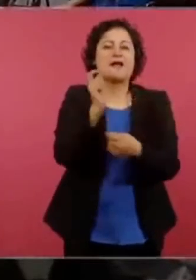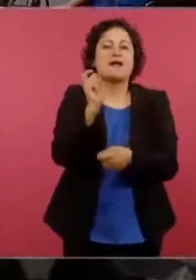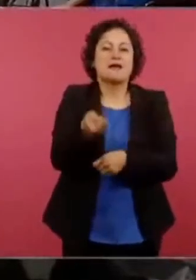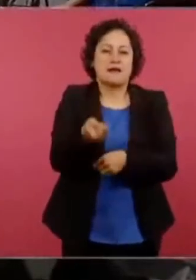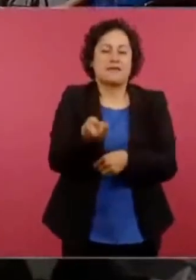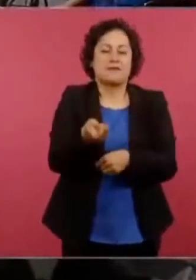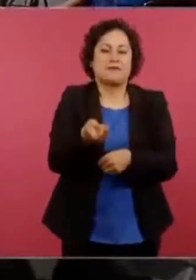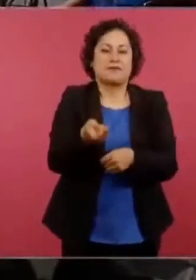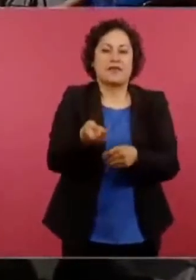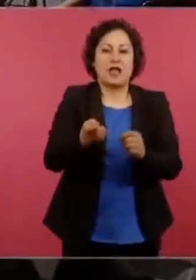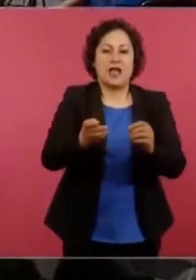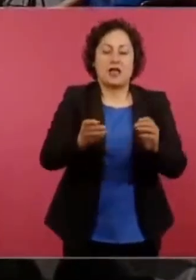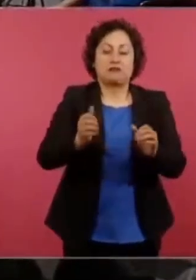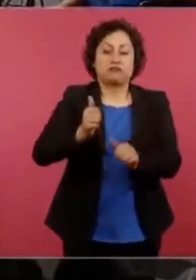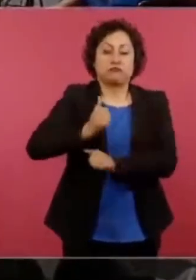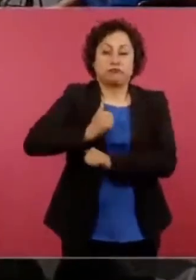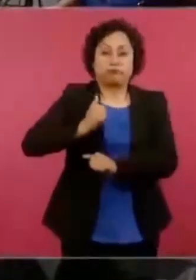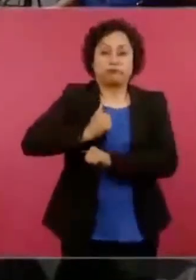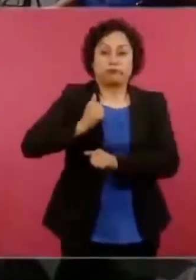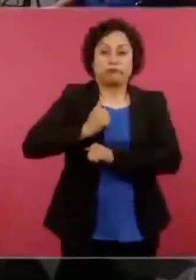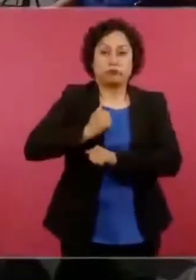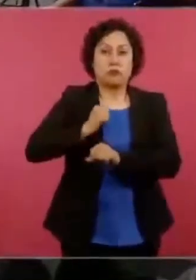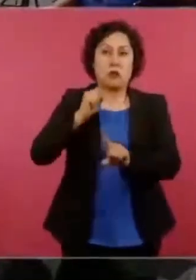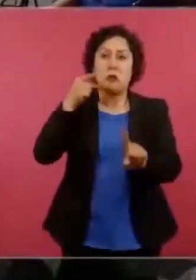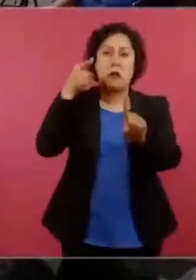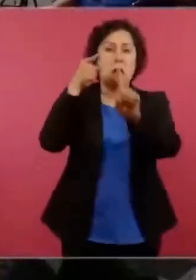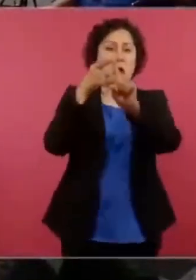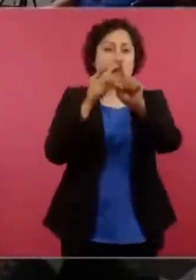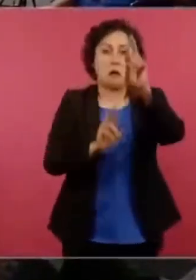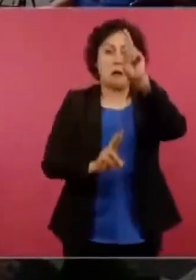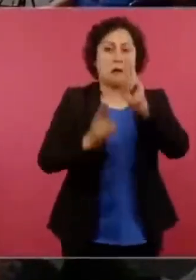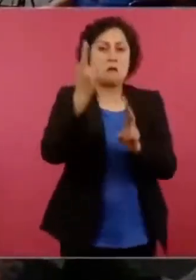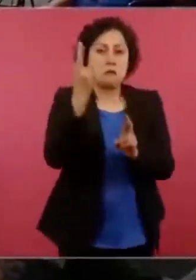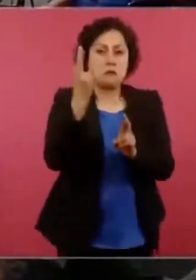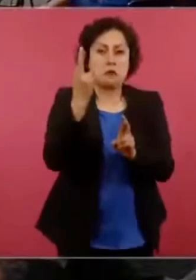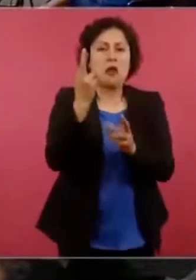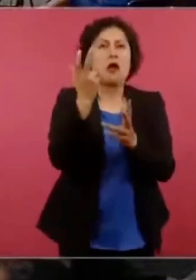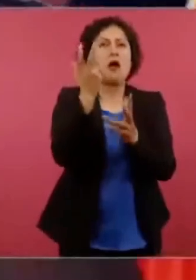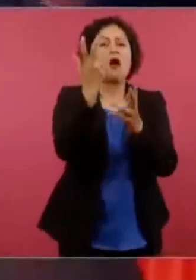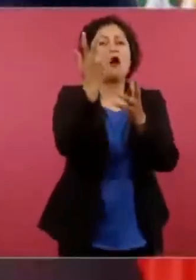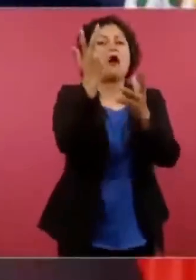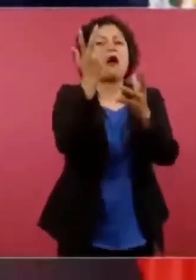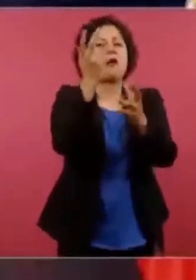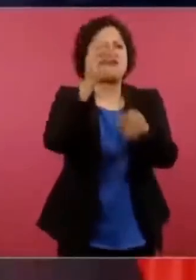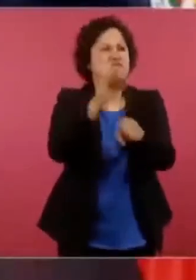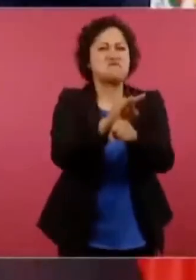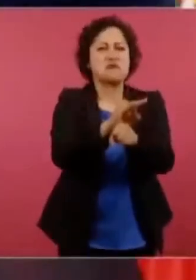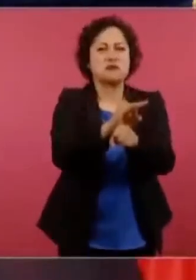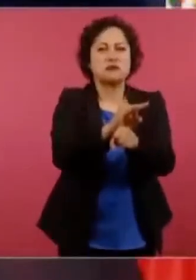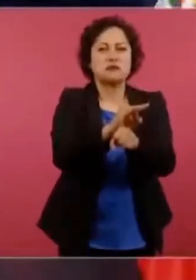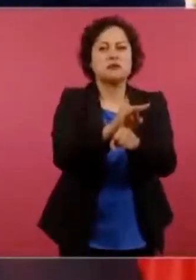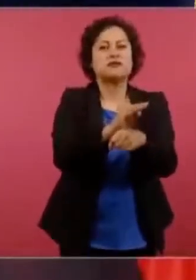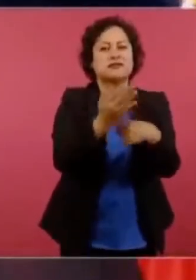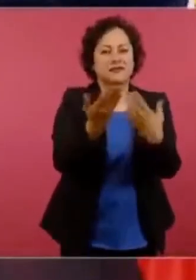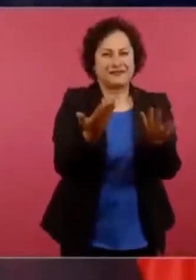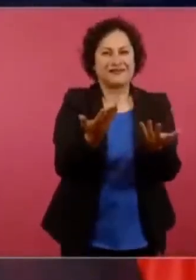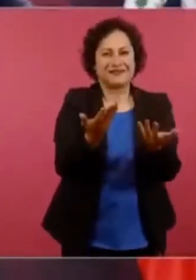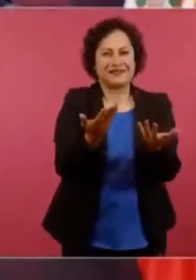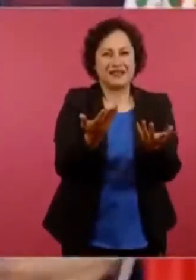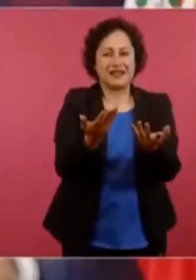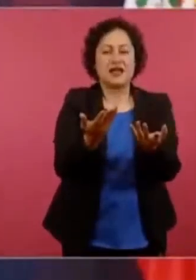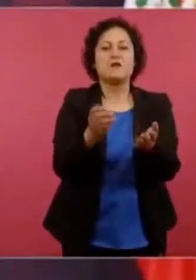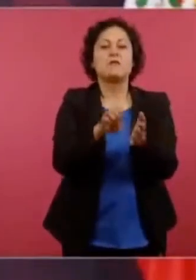lucha por un ideal. Por eso triunfa una guerrilla ante un ejército